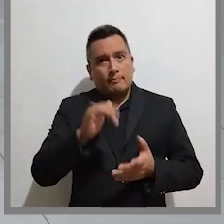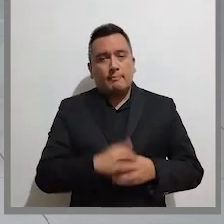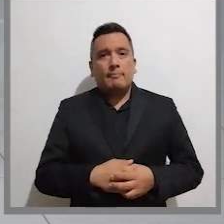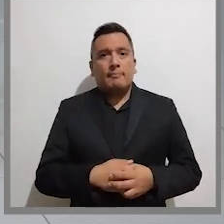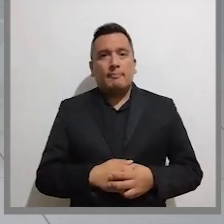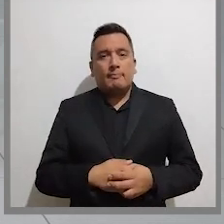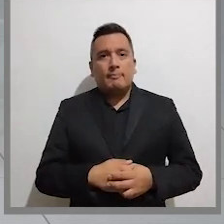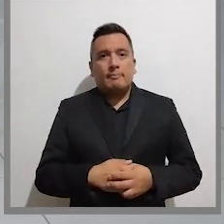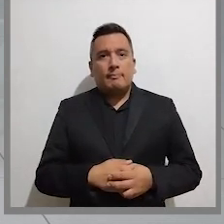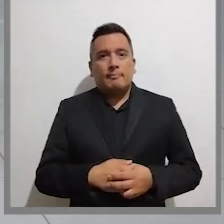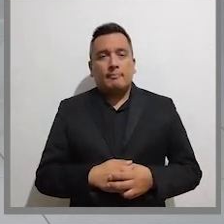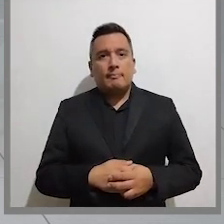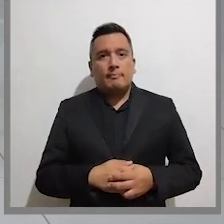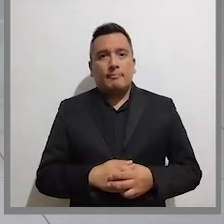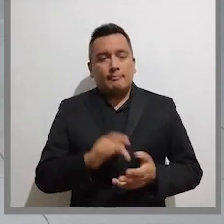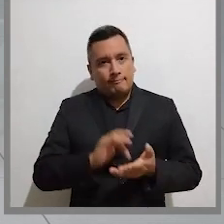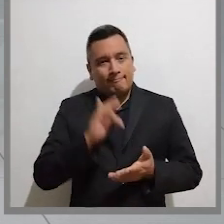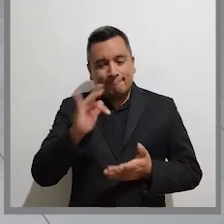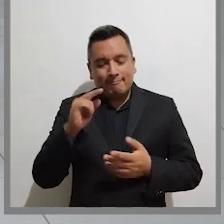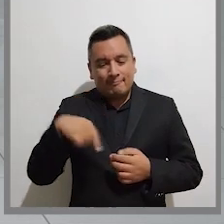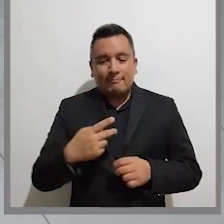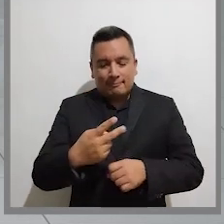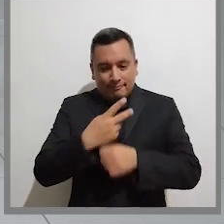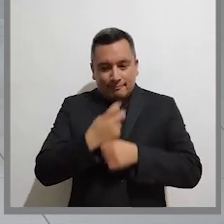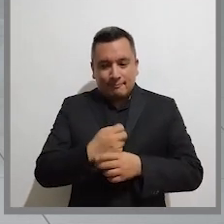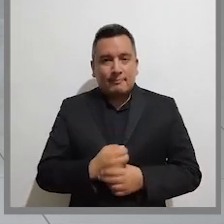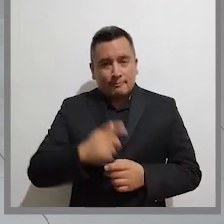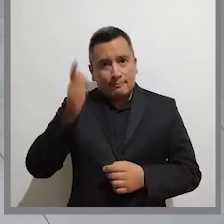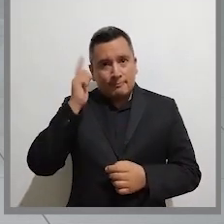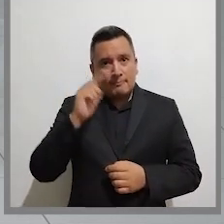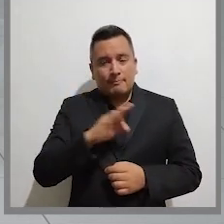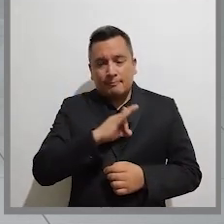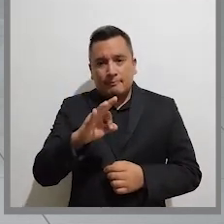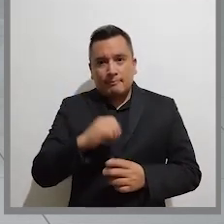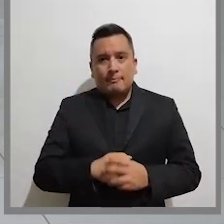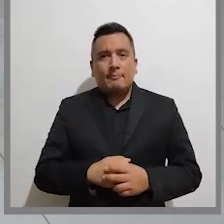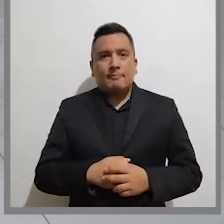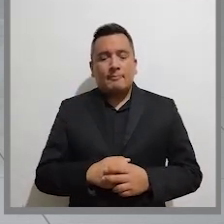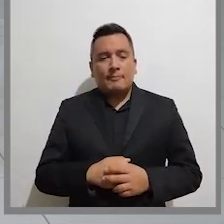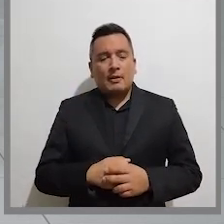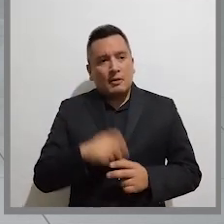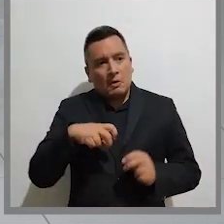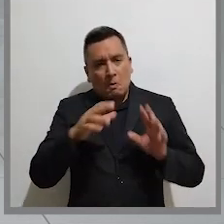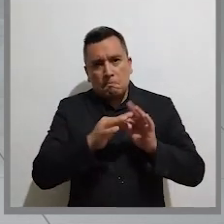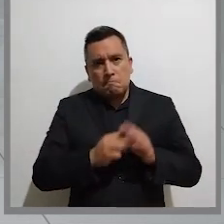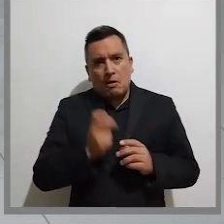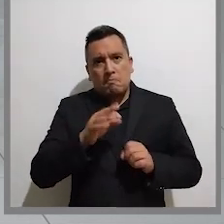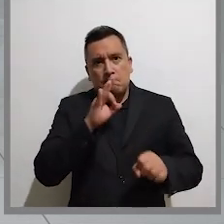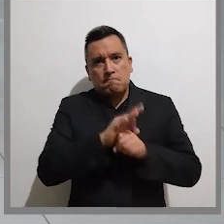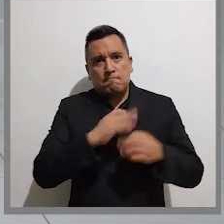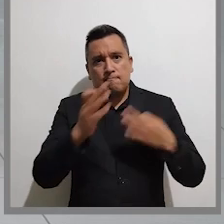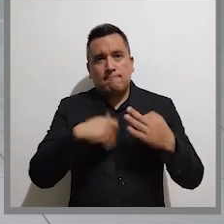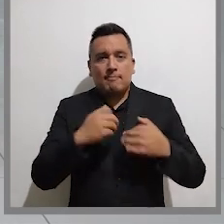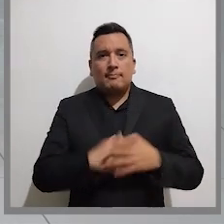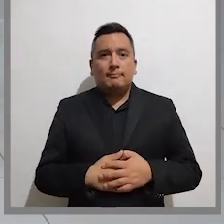gracias por estar aquí con nosotros, un placer tenerte. Muchas gracias, Guillermo, por la invitación. Espero que pueda ser la información que se ve de aquí de utilidad para